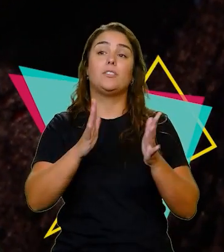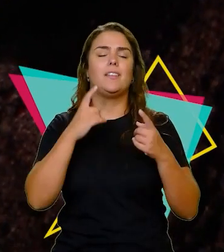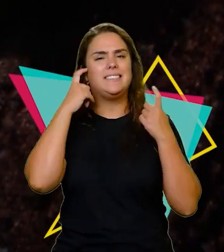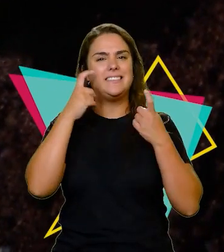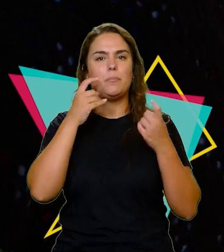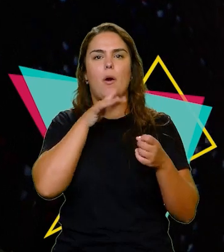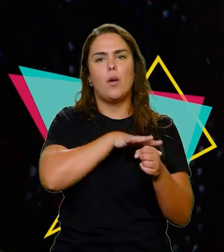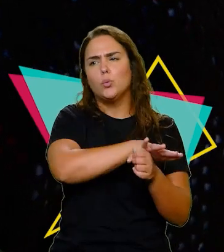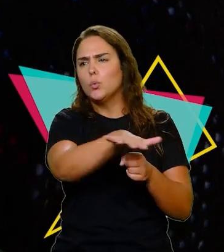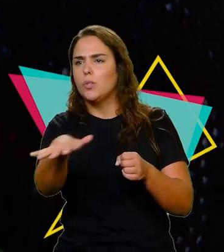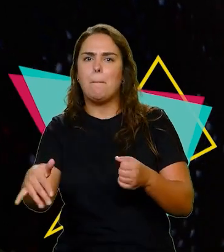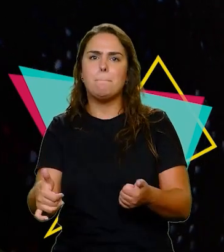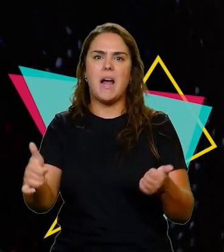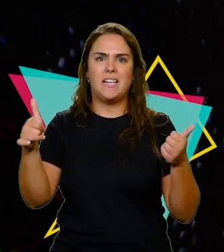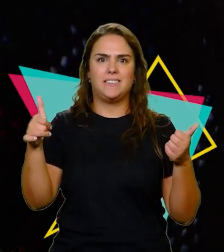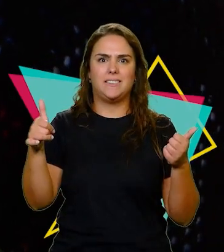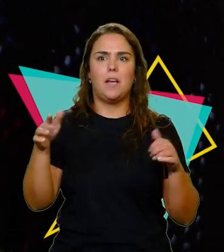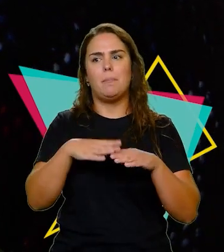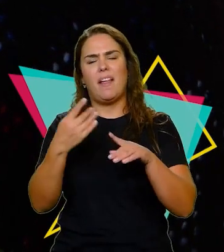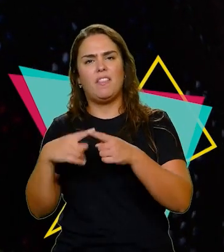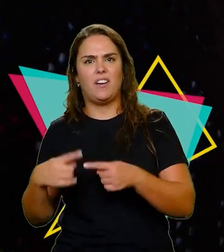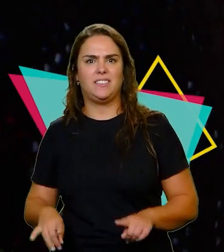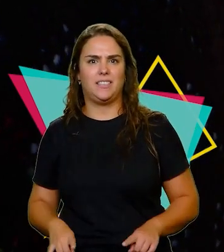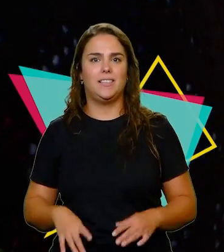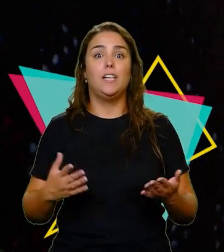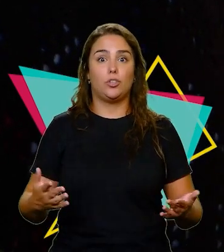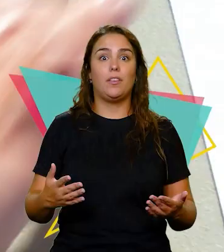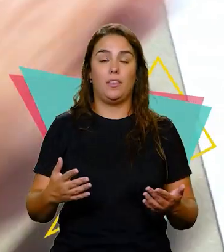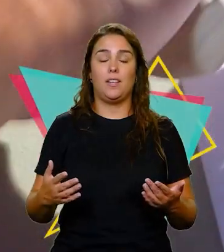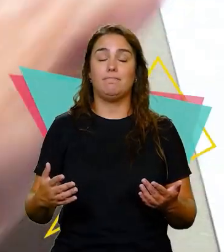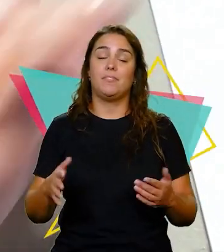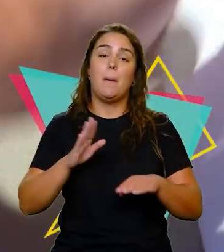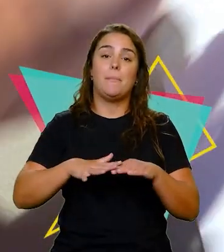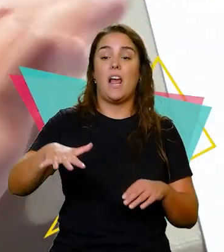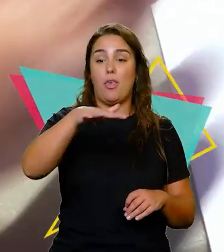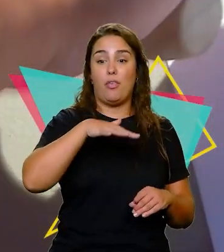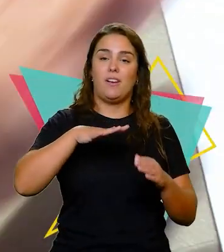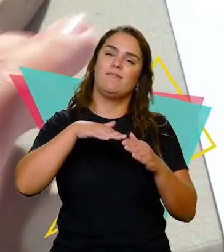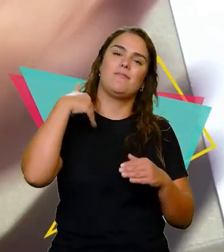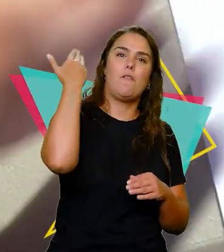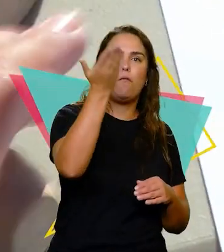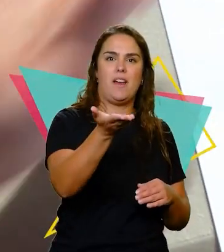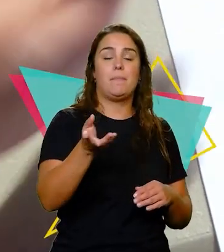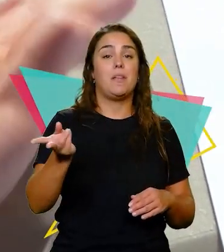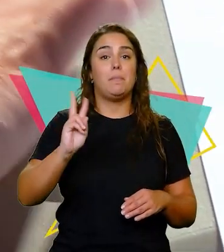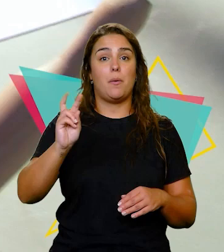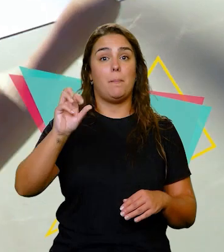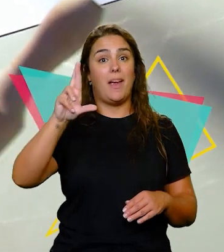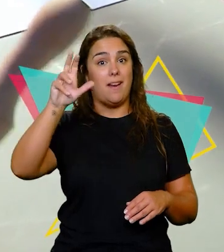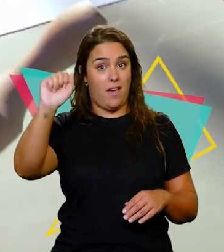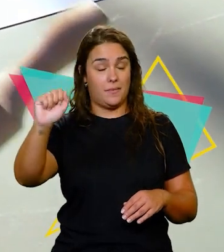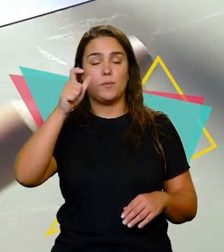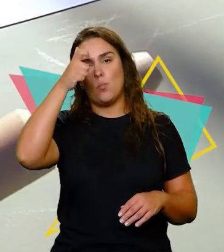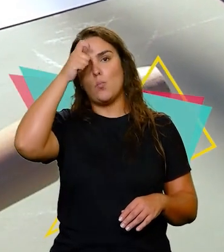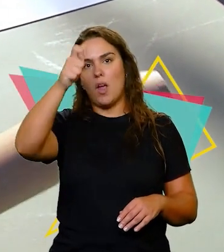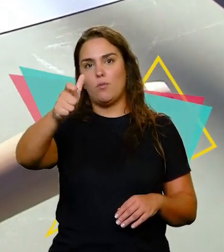era intentar abarcar población diferente y también de que fuera dentro de la zonificación en la que actuamos. Villanueva de La Vera es uno de